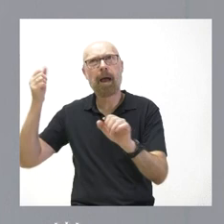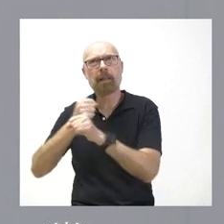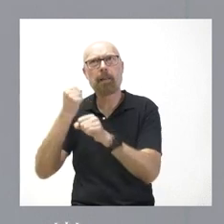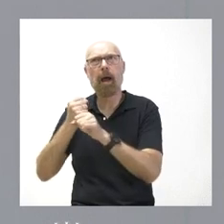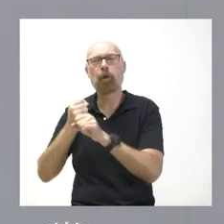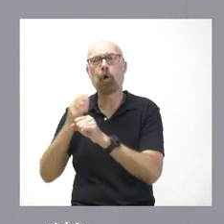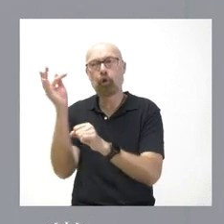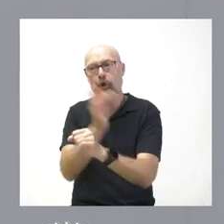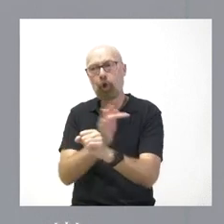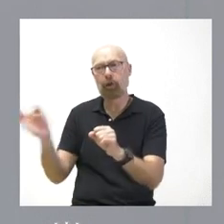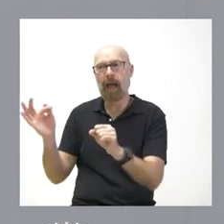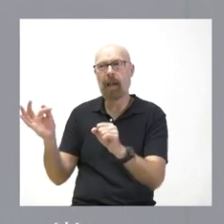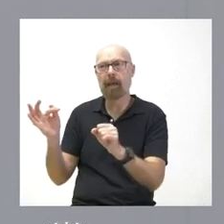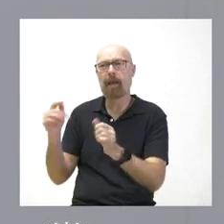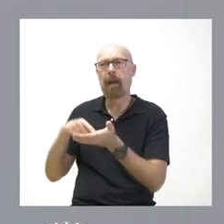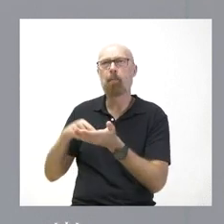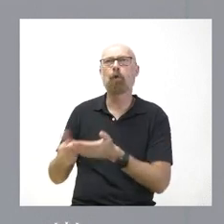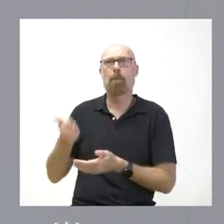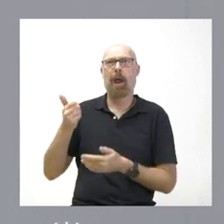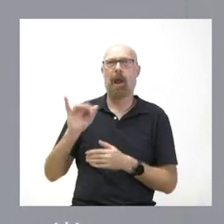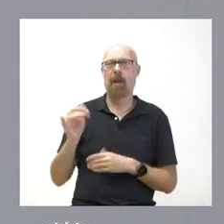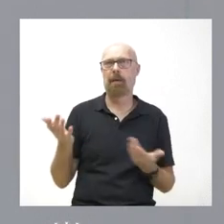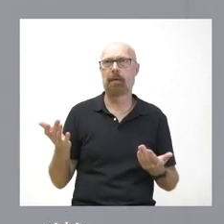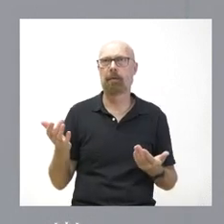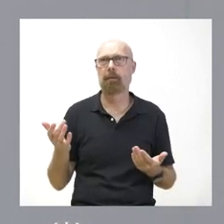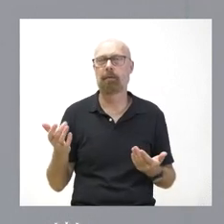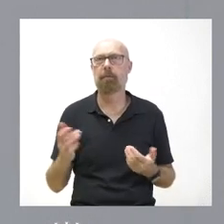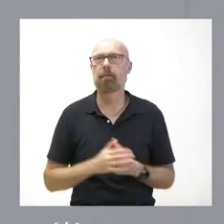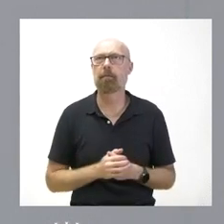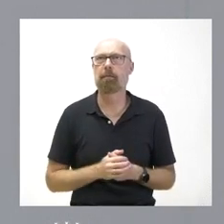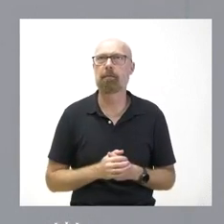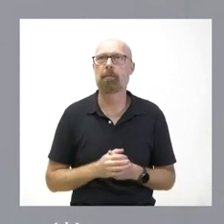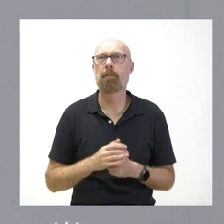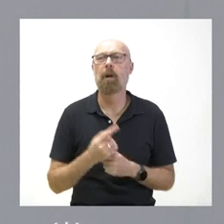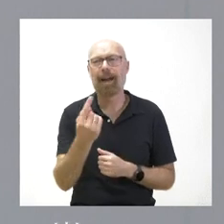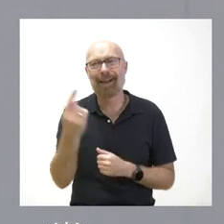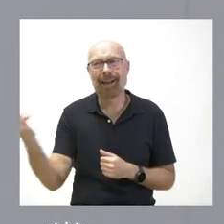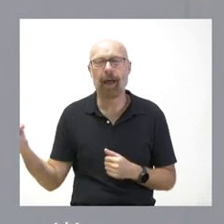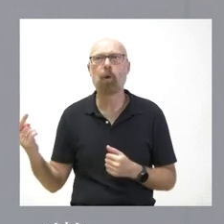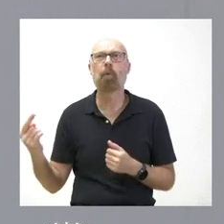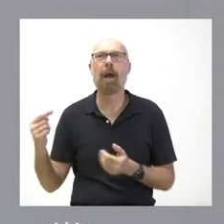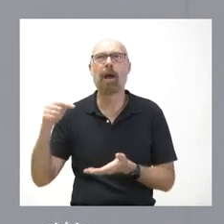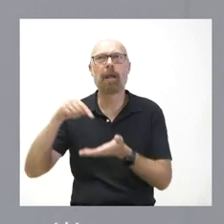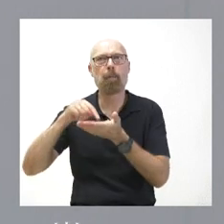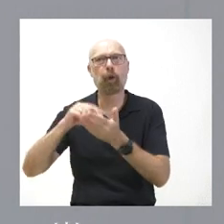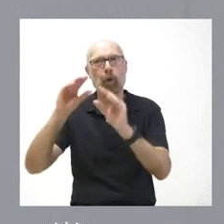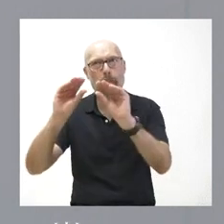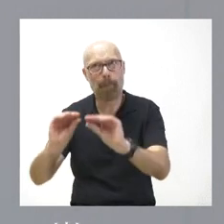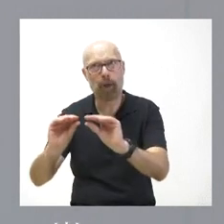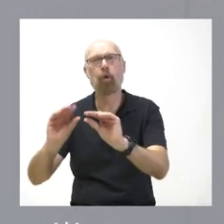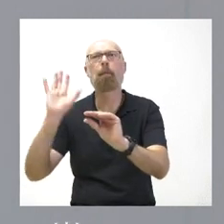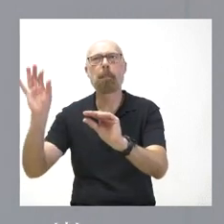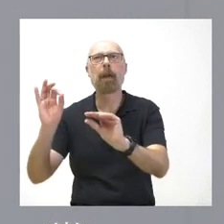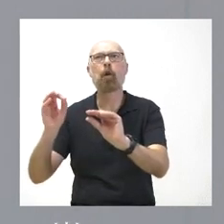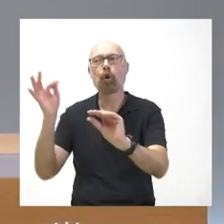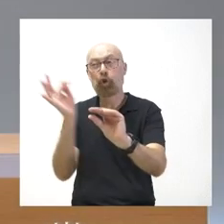conjunto de pagar más impuestos Aunque cada una de ellas individualmente tenga un peso fiscal menor como consecuencia de esta rebaja de